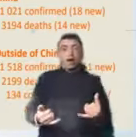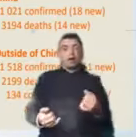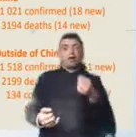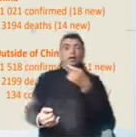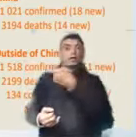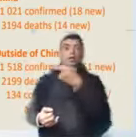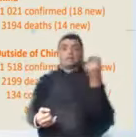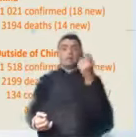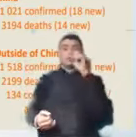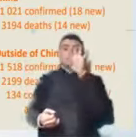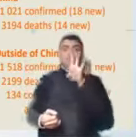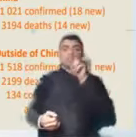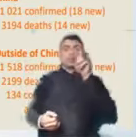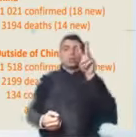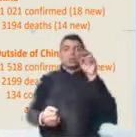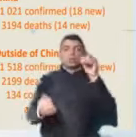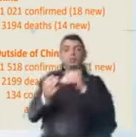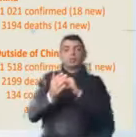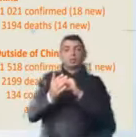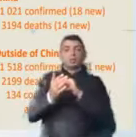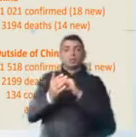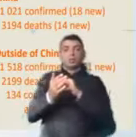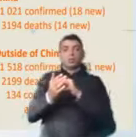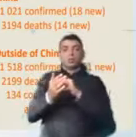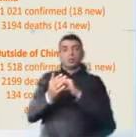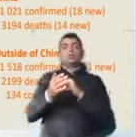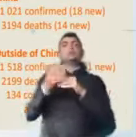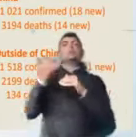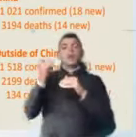142.539 casos confirmados de COVID-19,